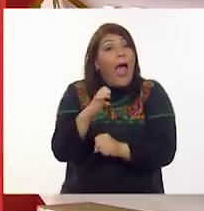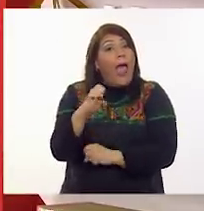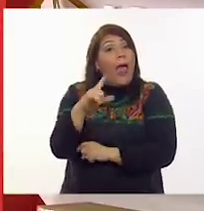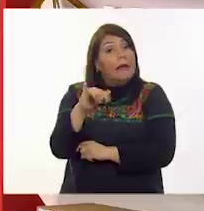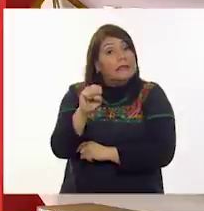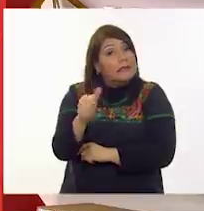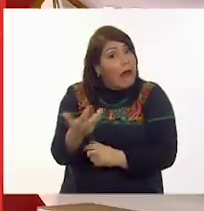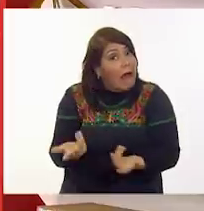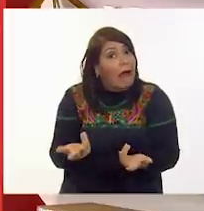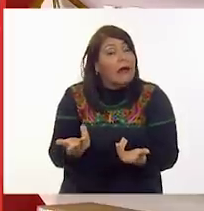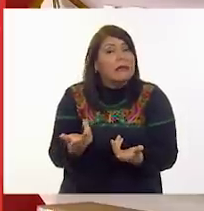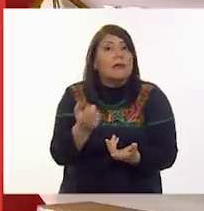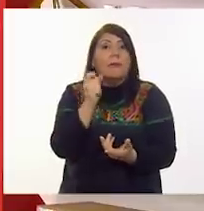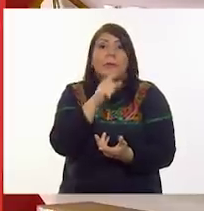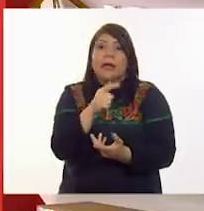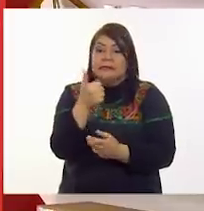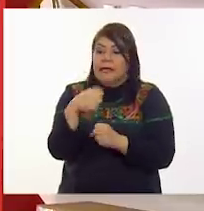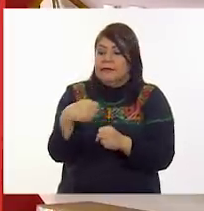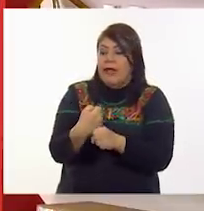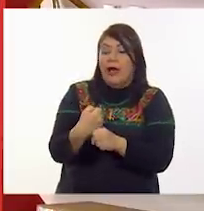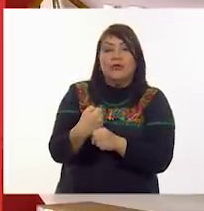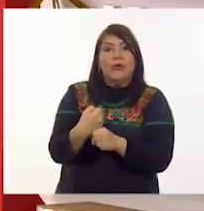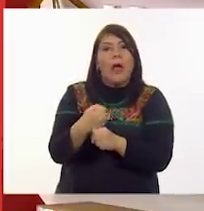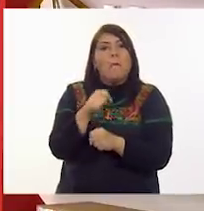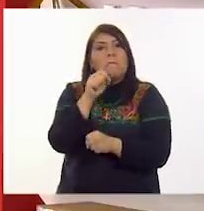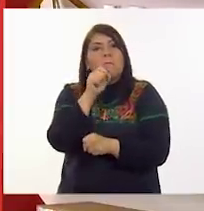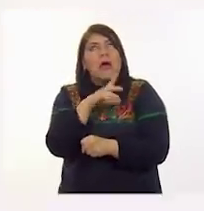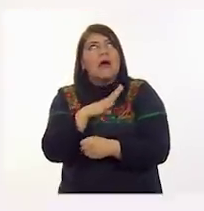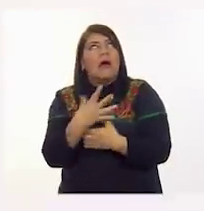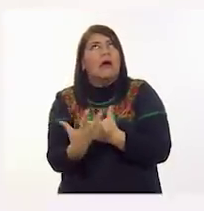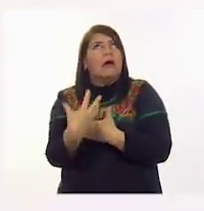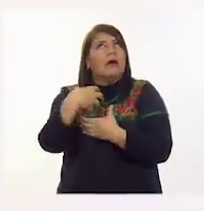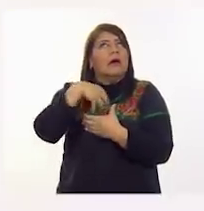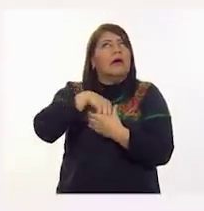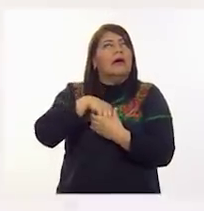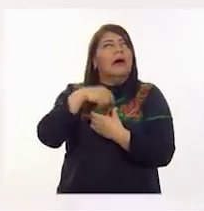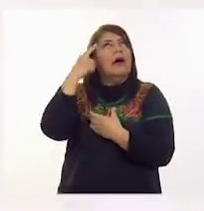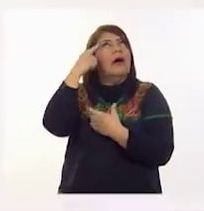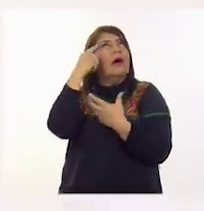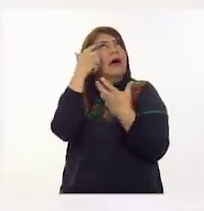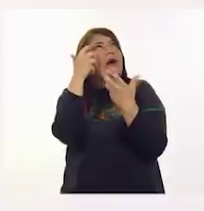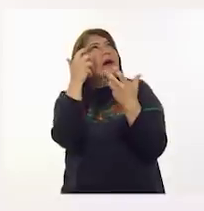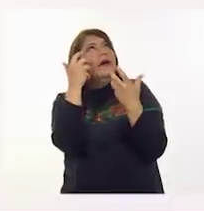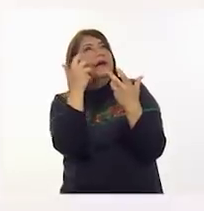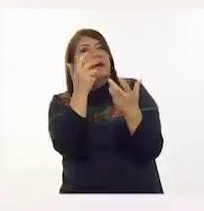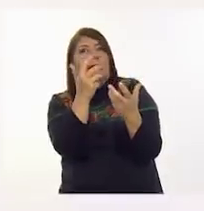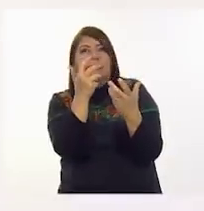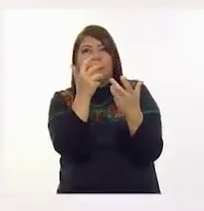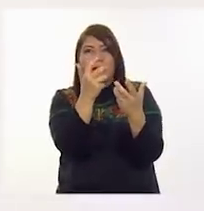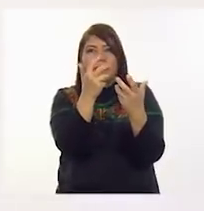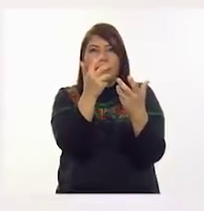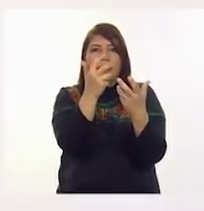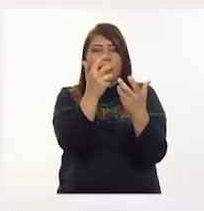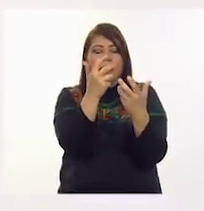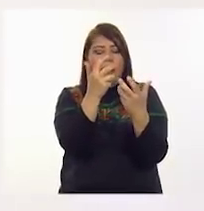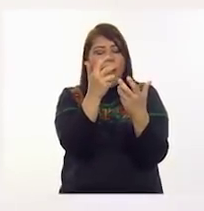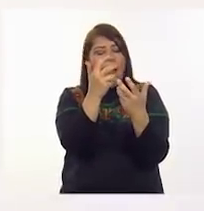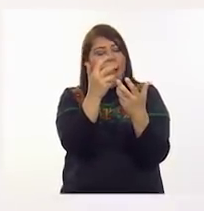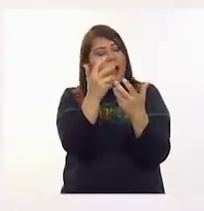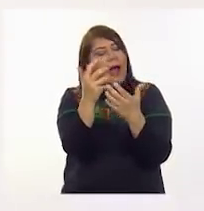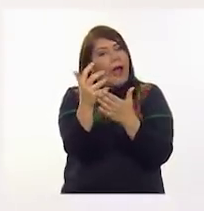también? Tenía un sueño, el sueño de convertirse en una